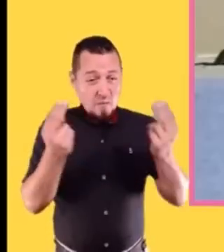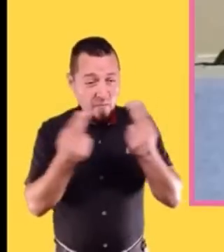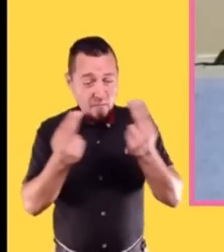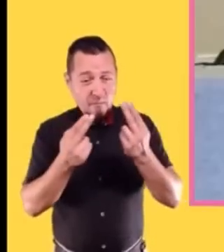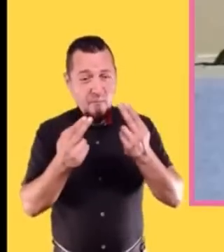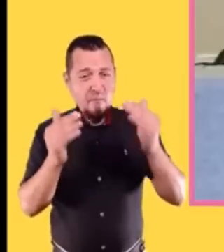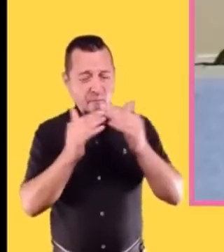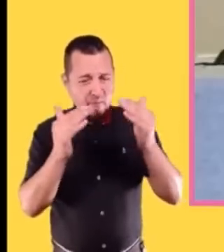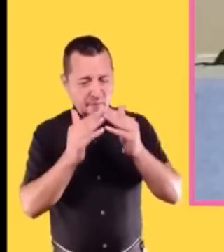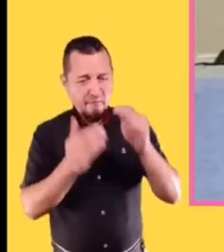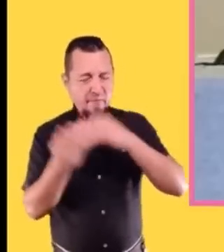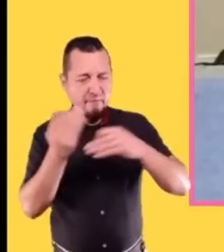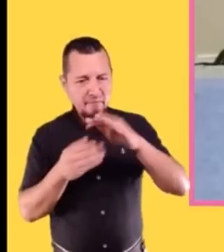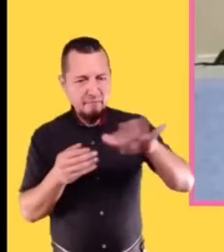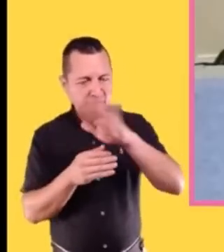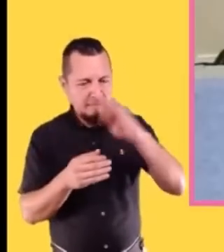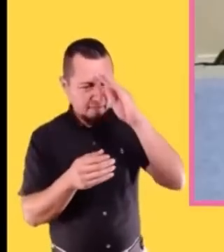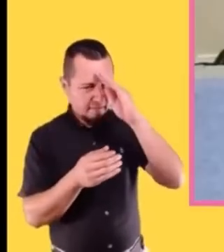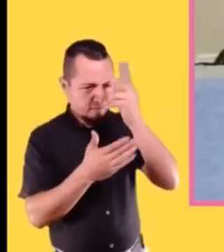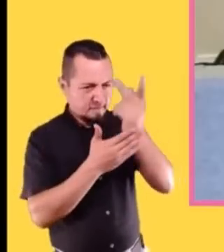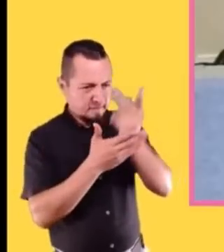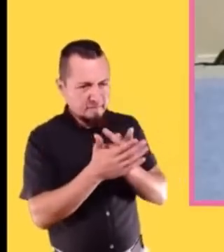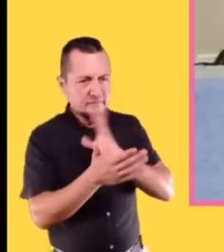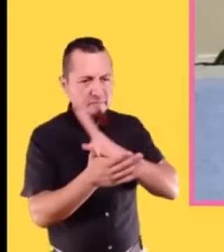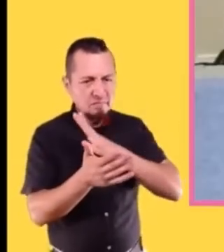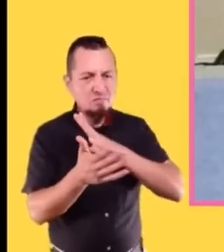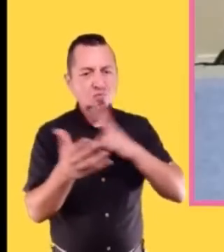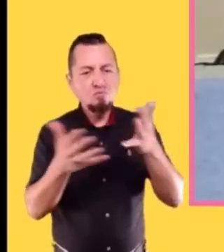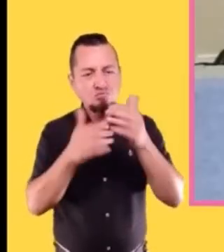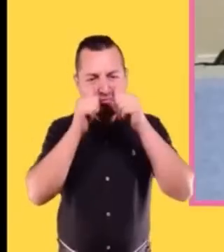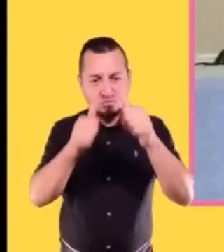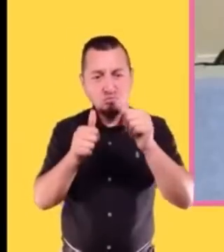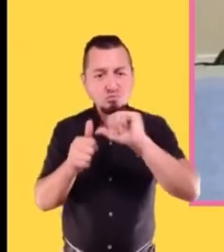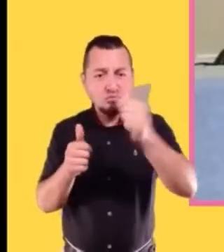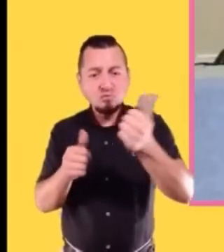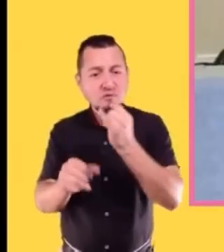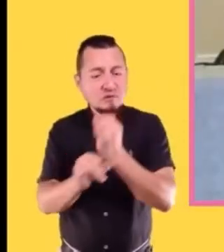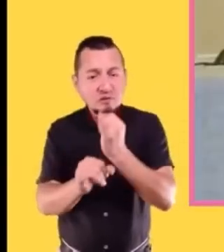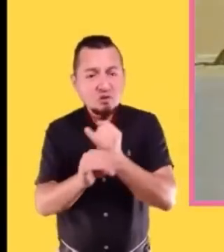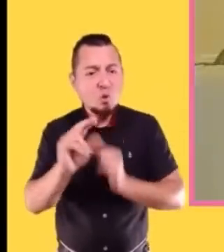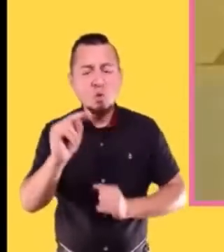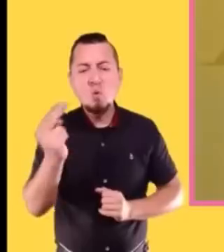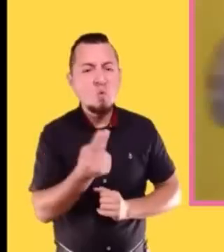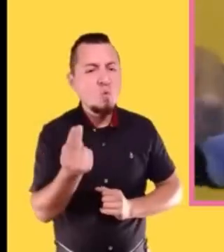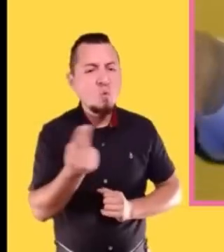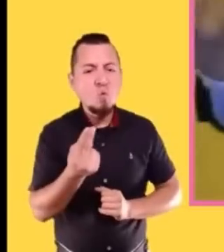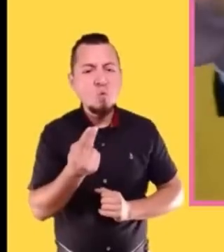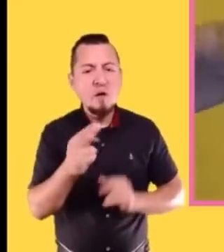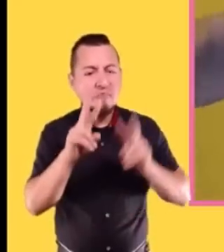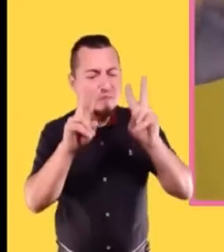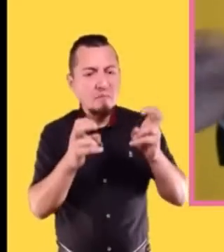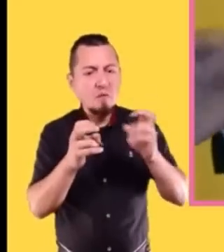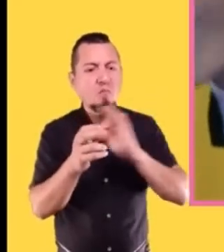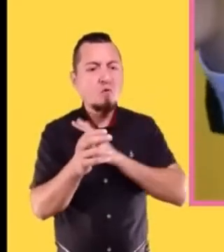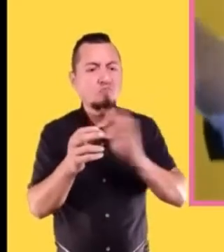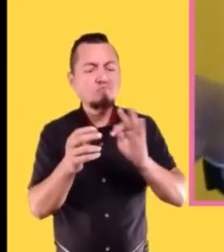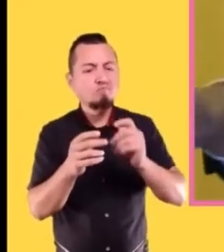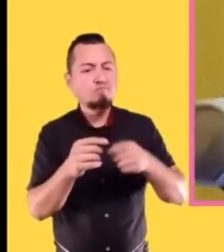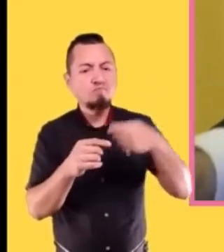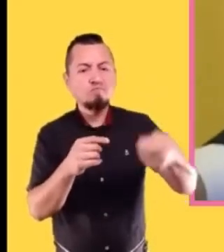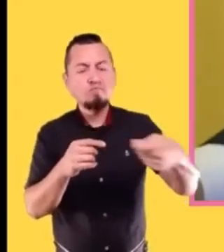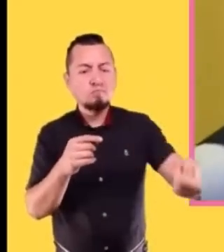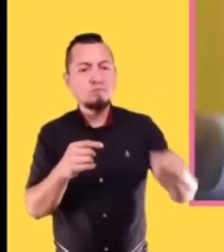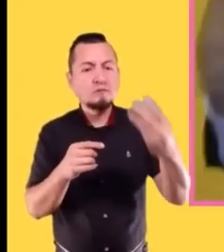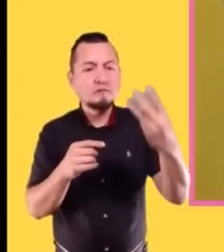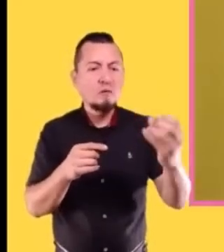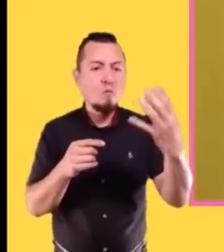Pero eso está previsto. Hay unos ejercicios que requieren de internet, pero hay otros ejercicios para ver exactamente el mismo tema que se pueden trabajar con 3 o 4